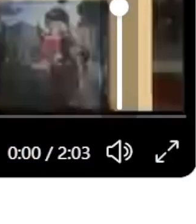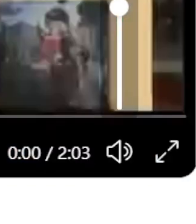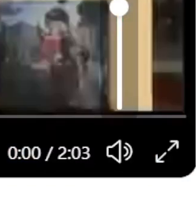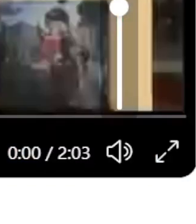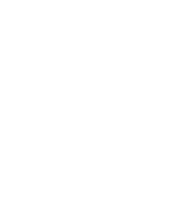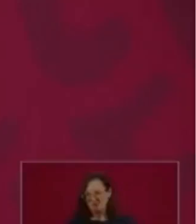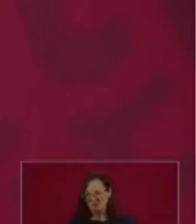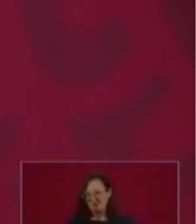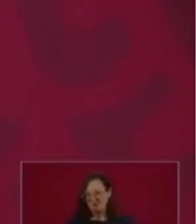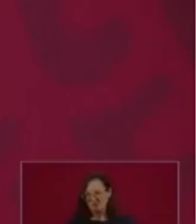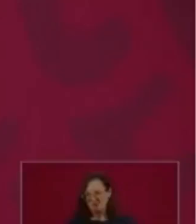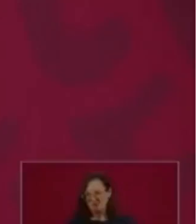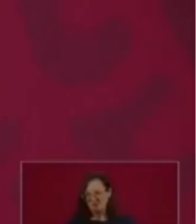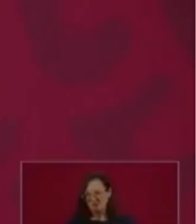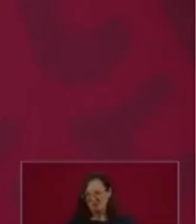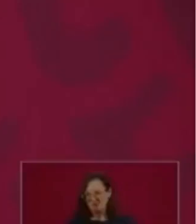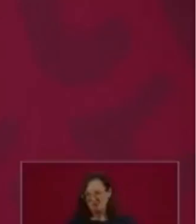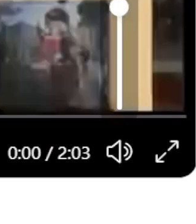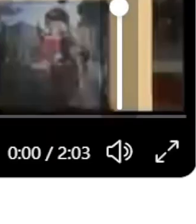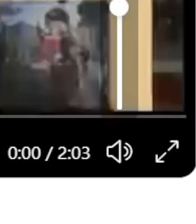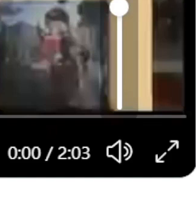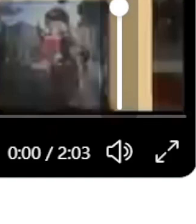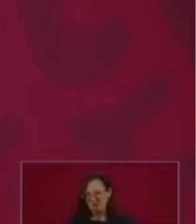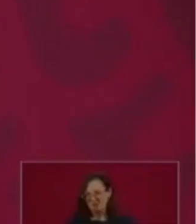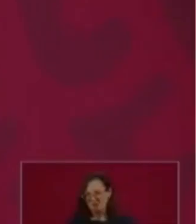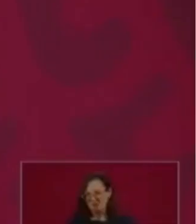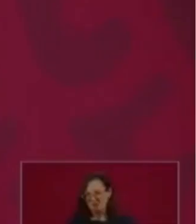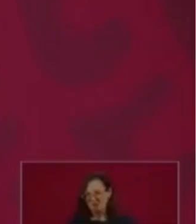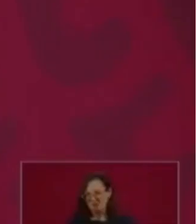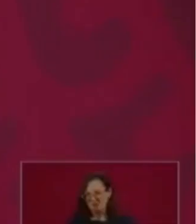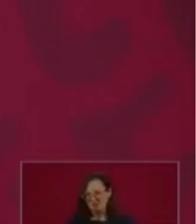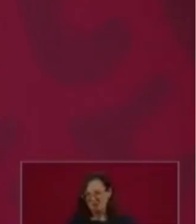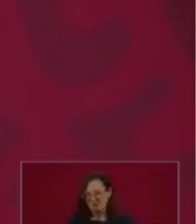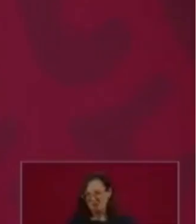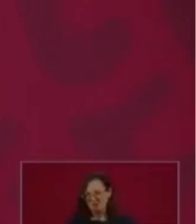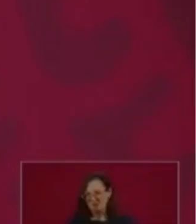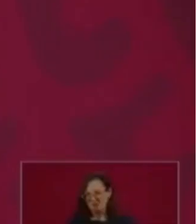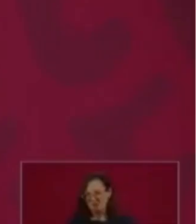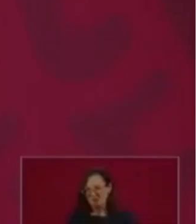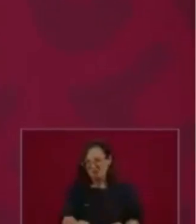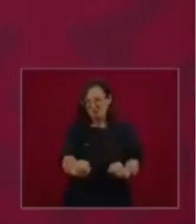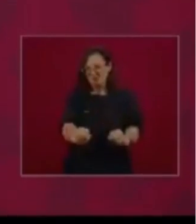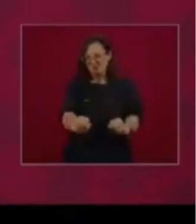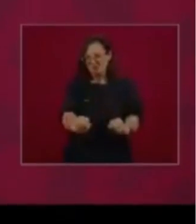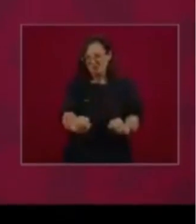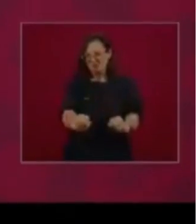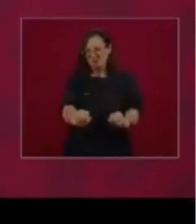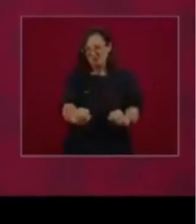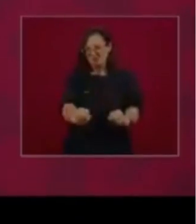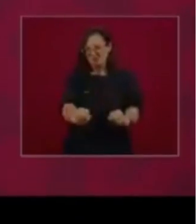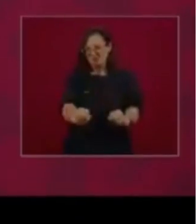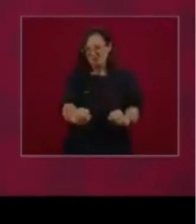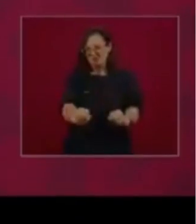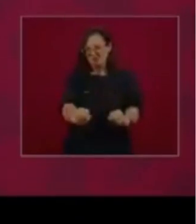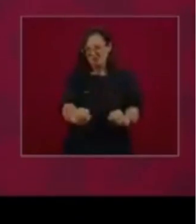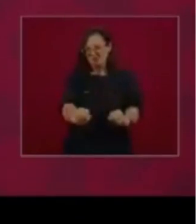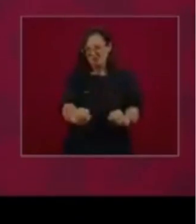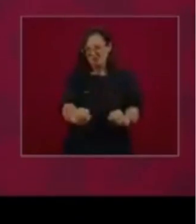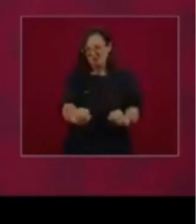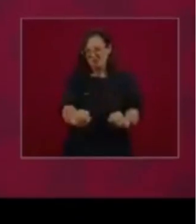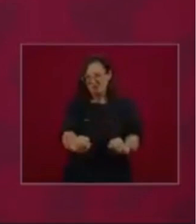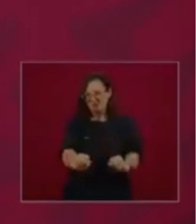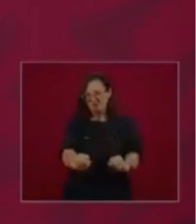el indio, el indio Benito Juárez, así refiriéndose al expresidente, que es